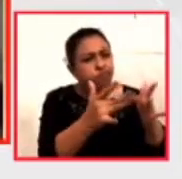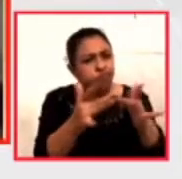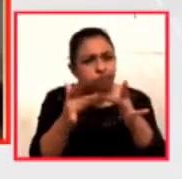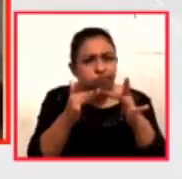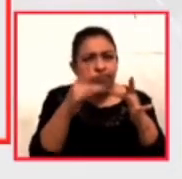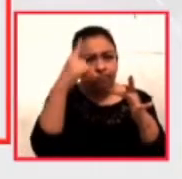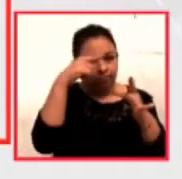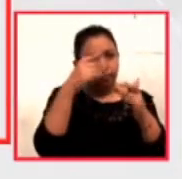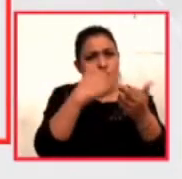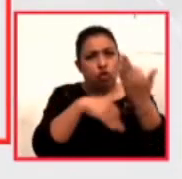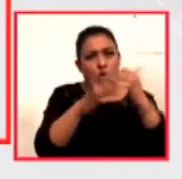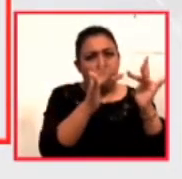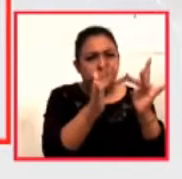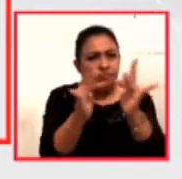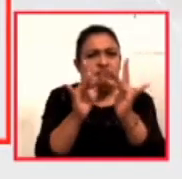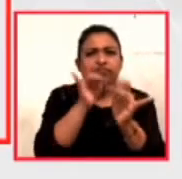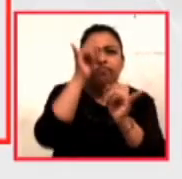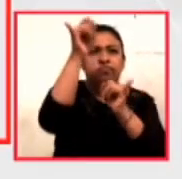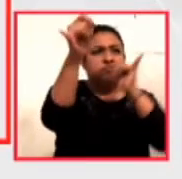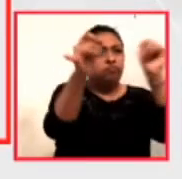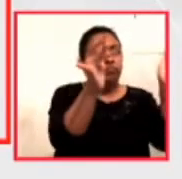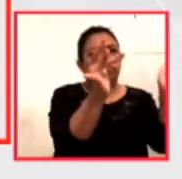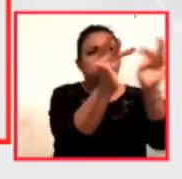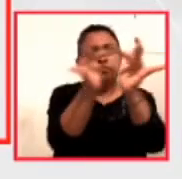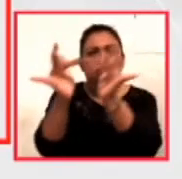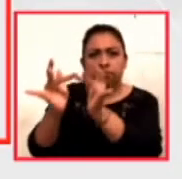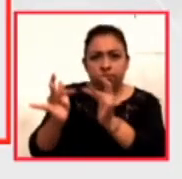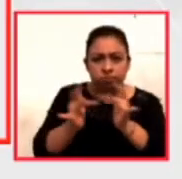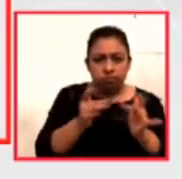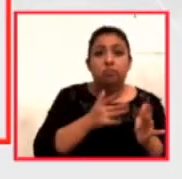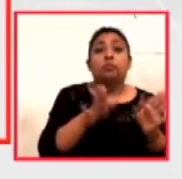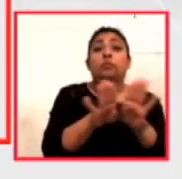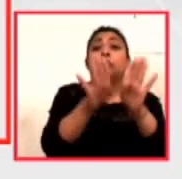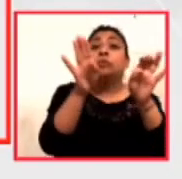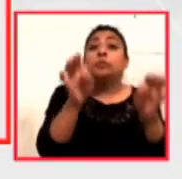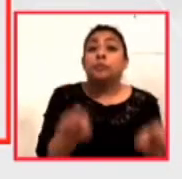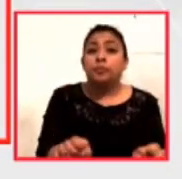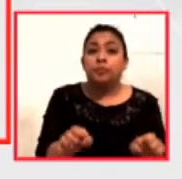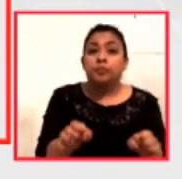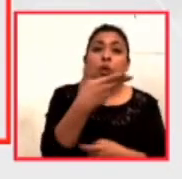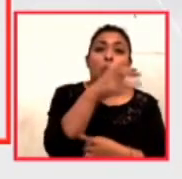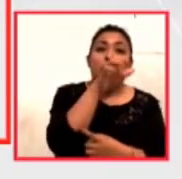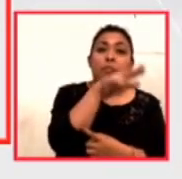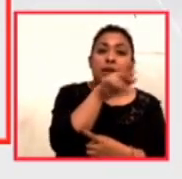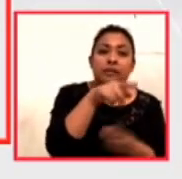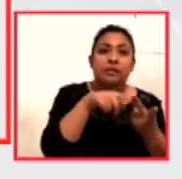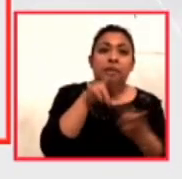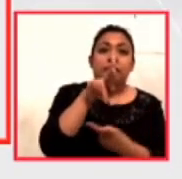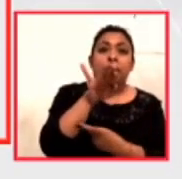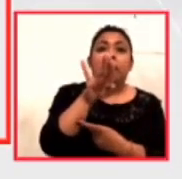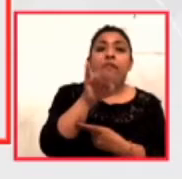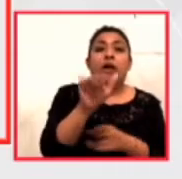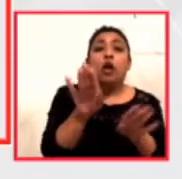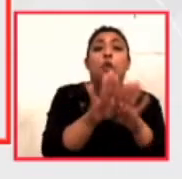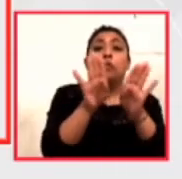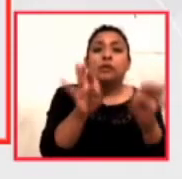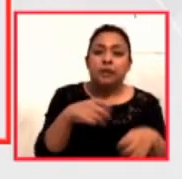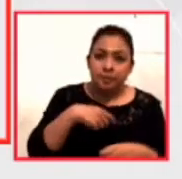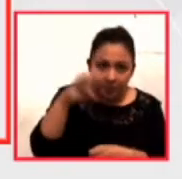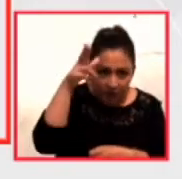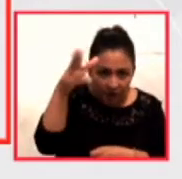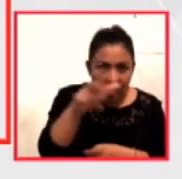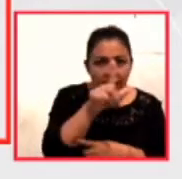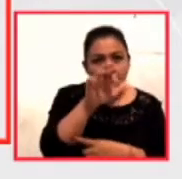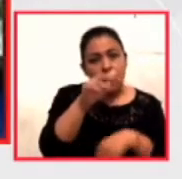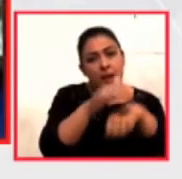estemos conectados a distancia los conductores. ¿Qué tal? ¿Cómo están? Huemanzin, Rafa. ¿Qué tal, Laura, amigos del auditorio?